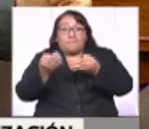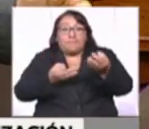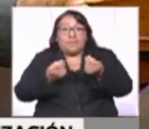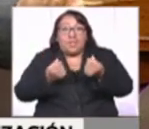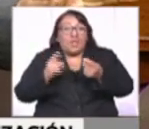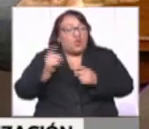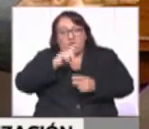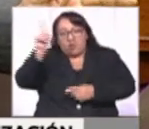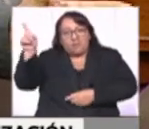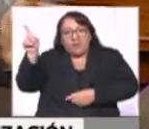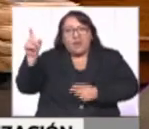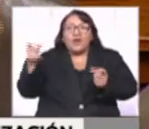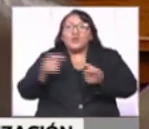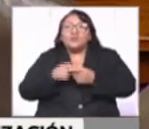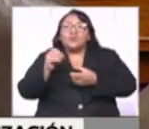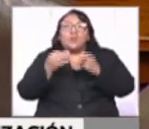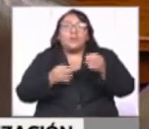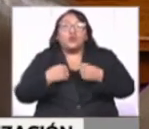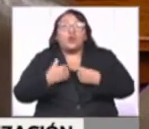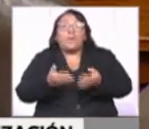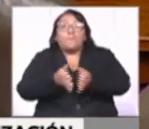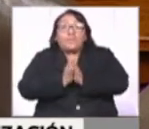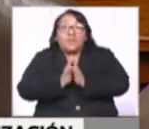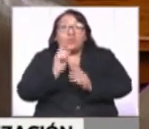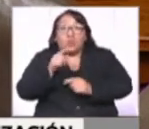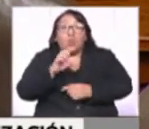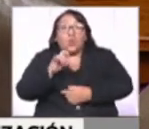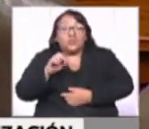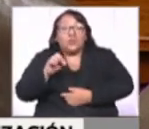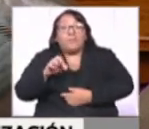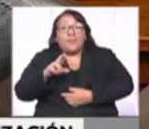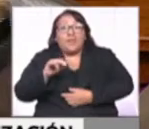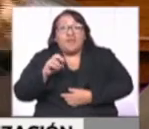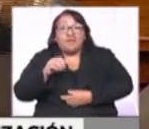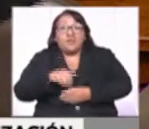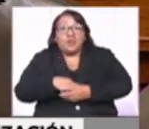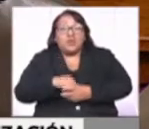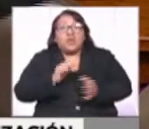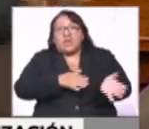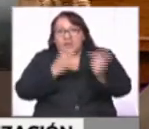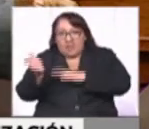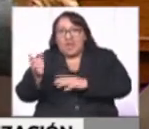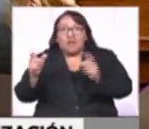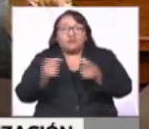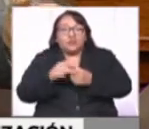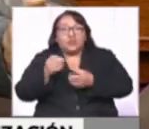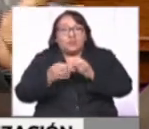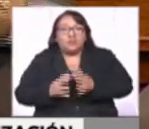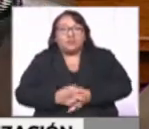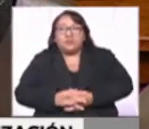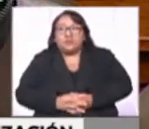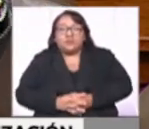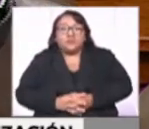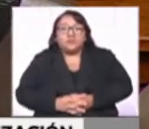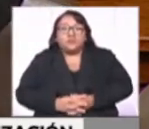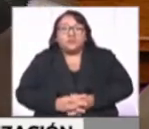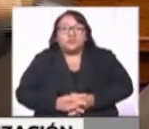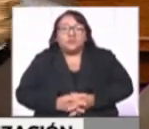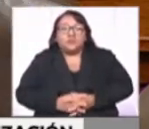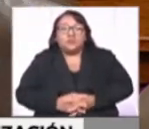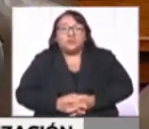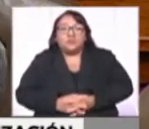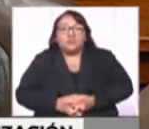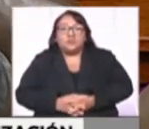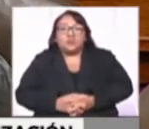Comisión de Presupuesto. Y pido yo que una cuestión previa, que vaya a la Comisión de Presupuesto, dado que va a haber, si bien es